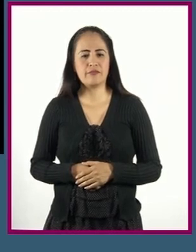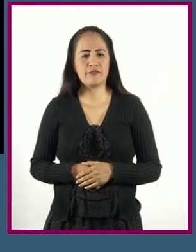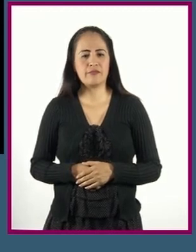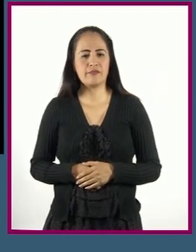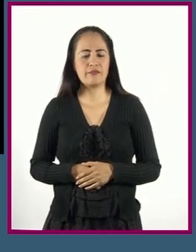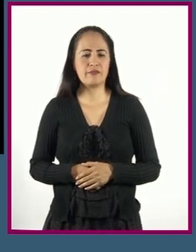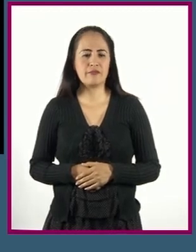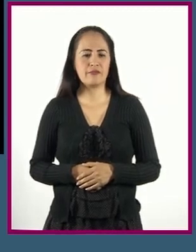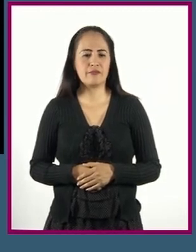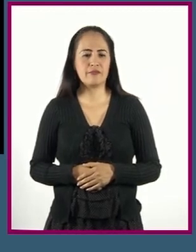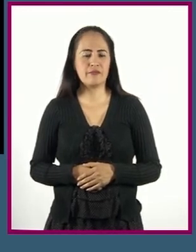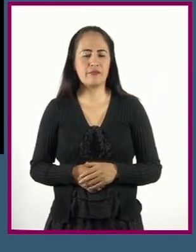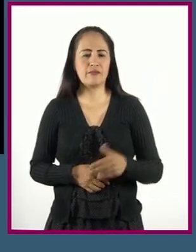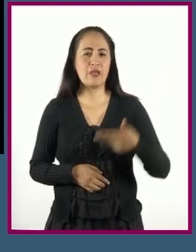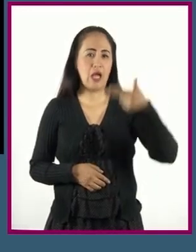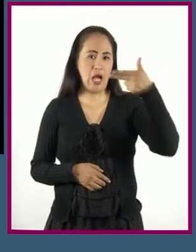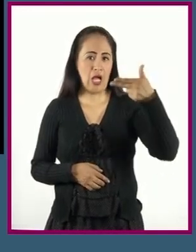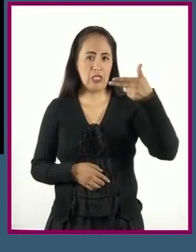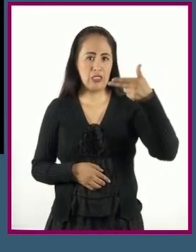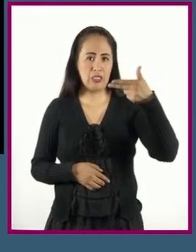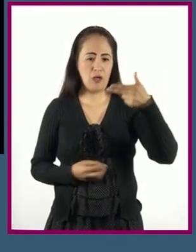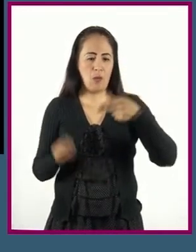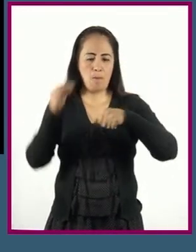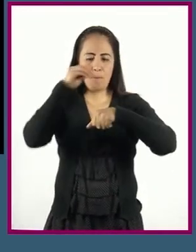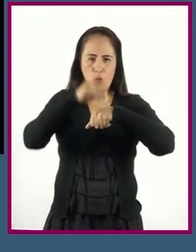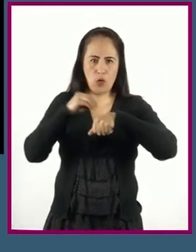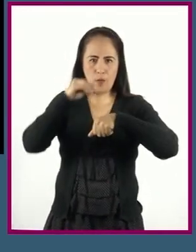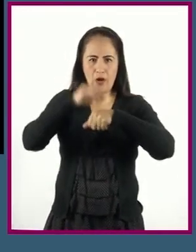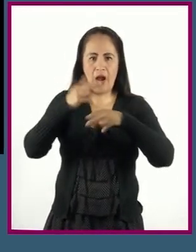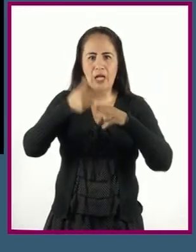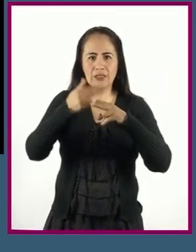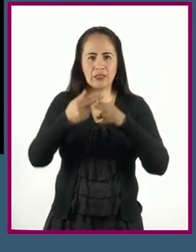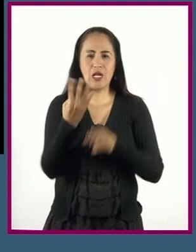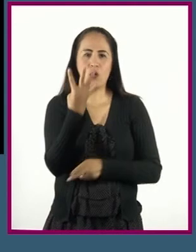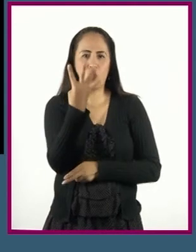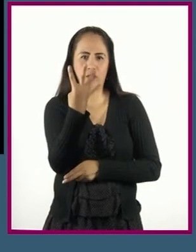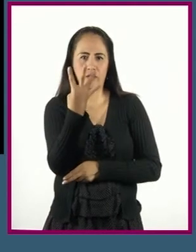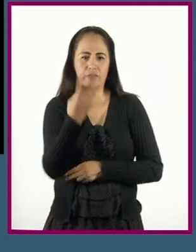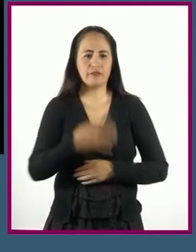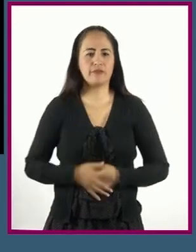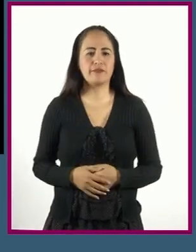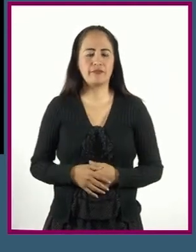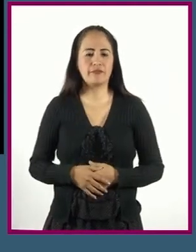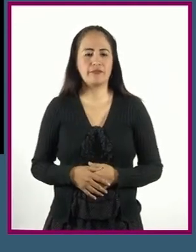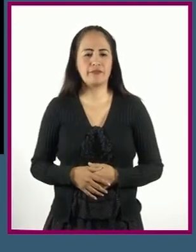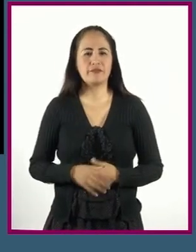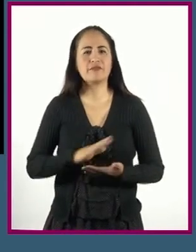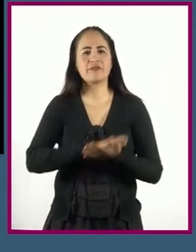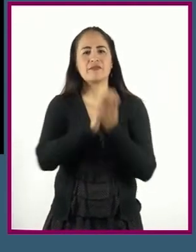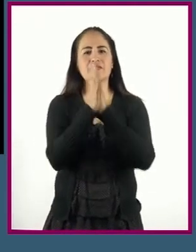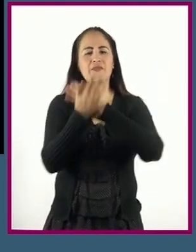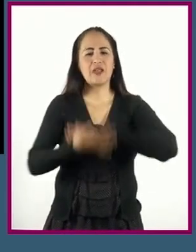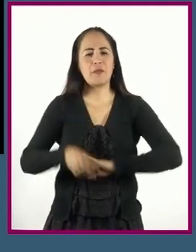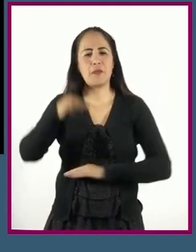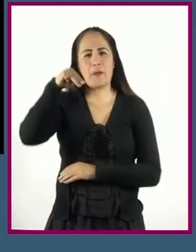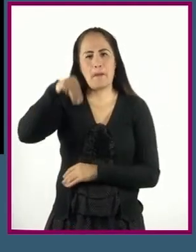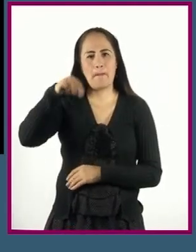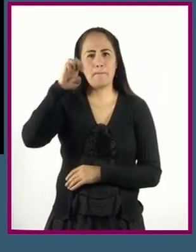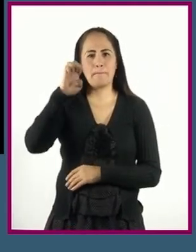y vamos agregando hasta 4 hidrógenos. Tenemos el metano.